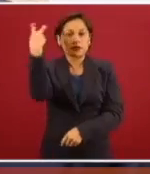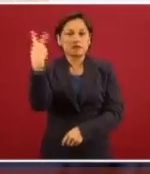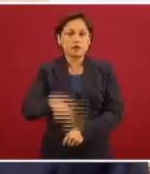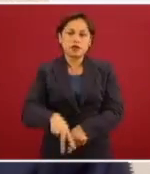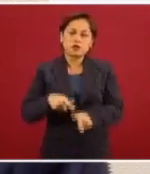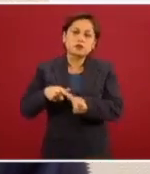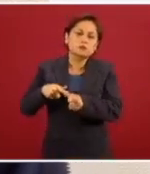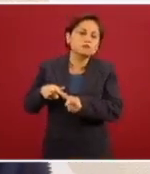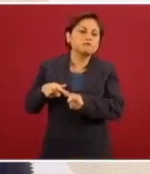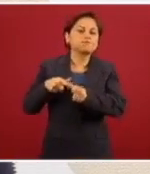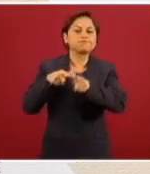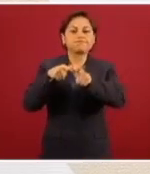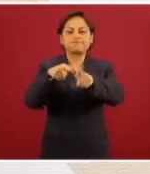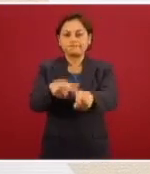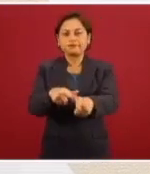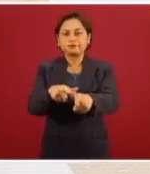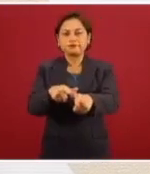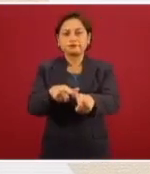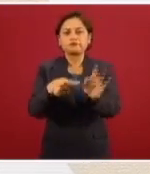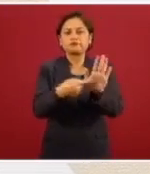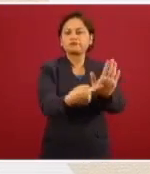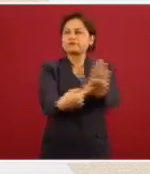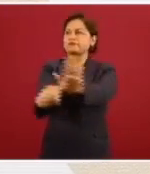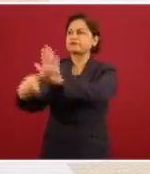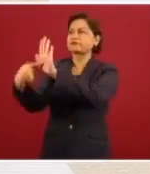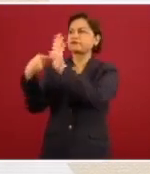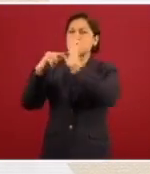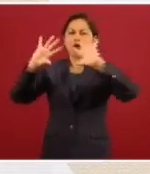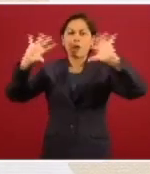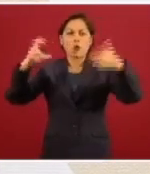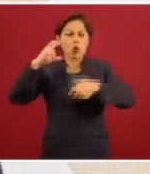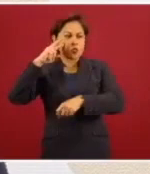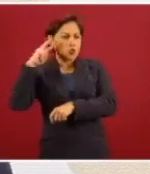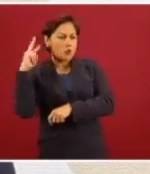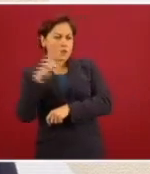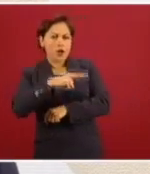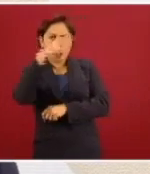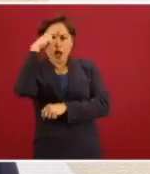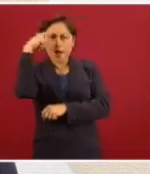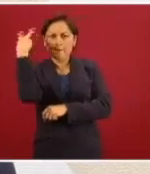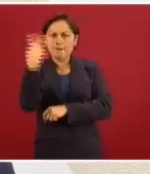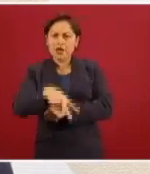mundo su gloria y su grandeza.